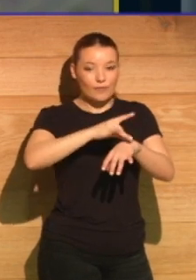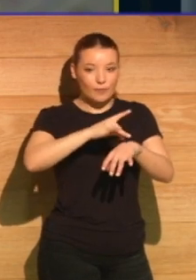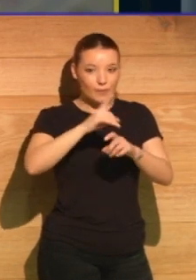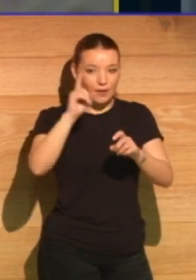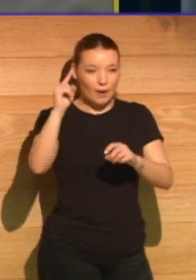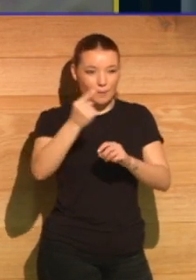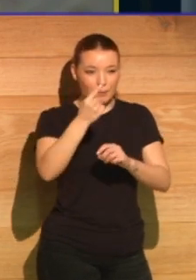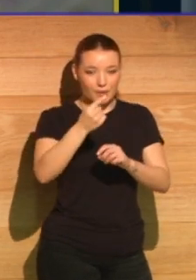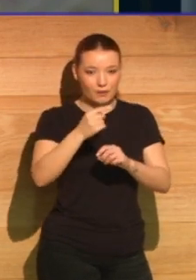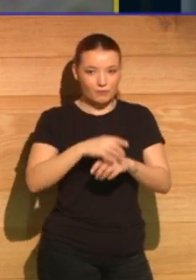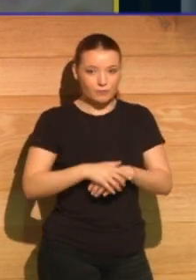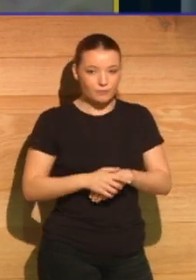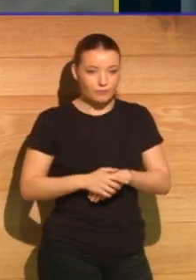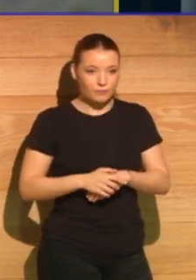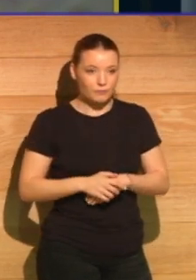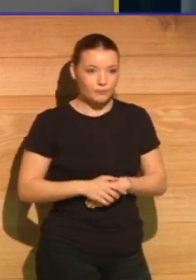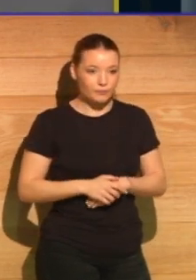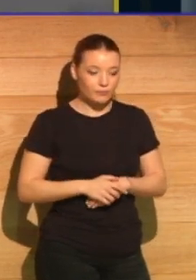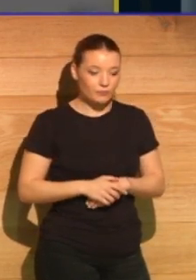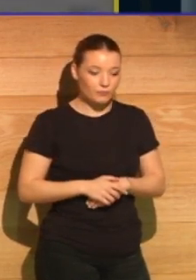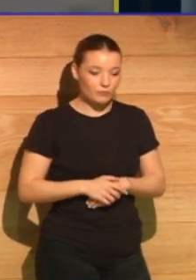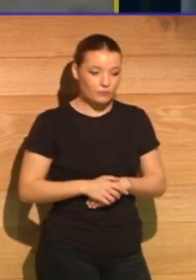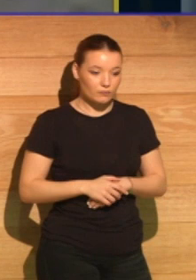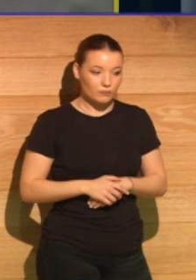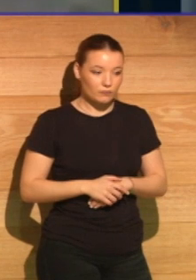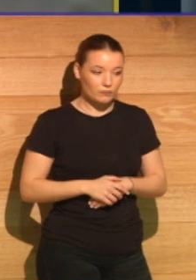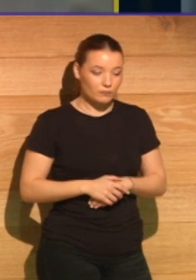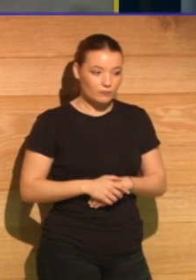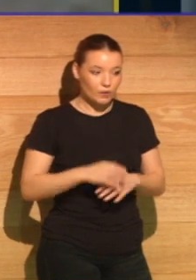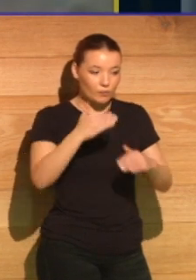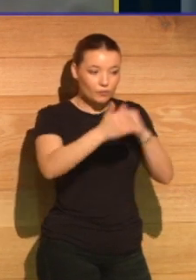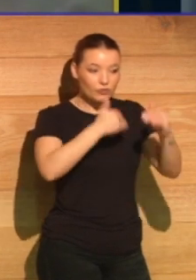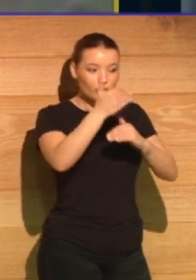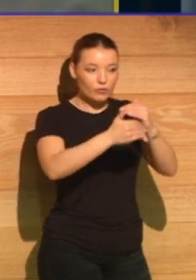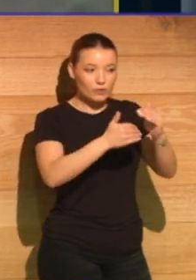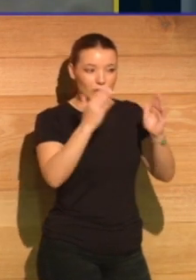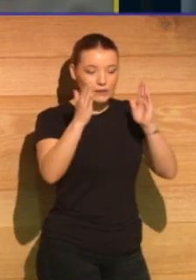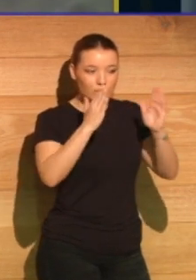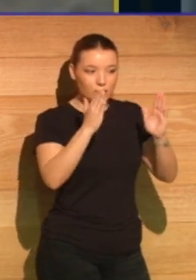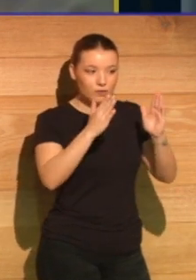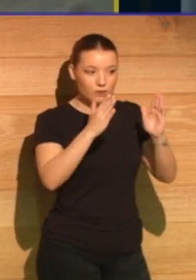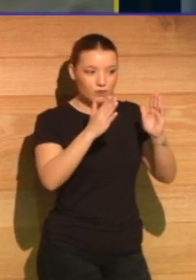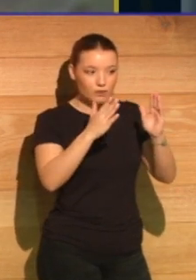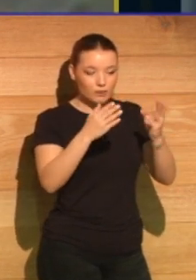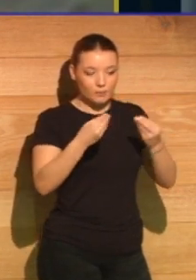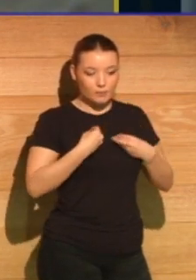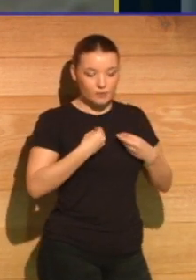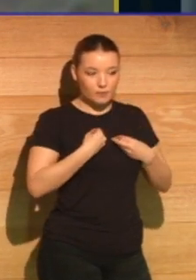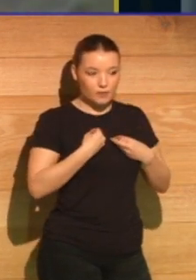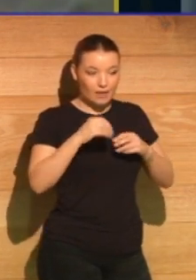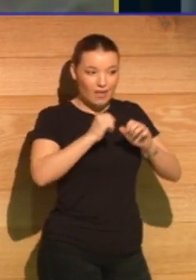dice así: durante la expedición vives habitando en pequeños